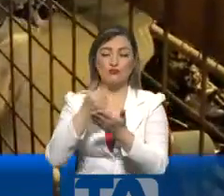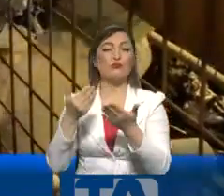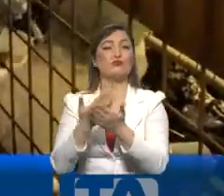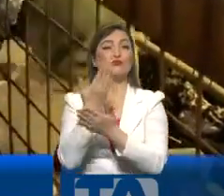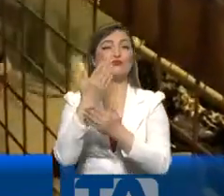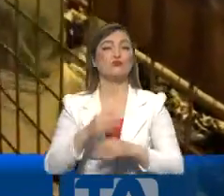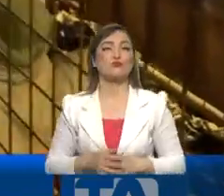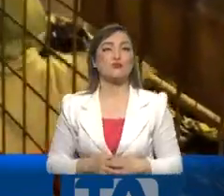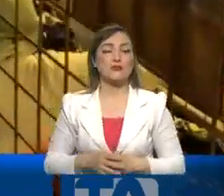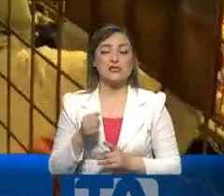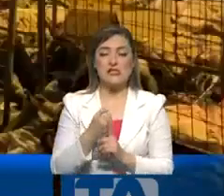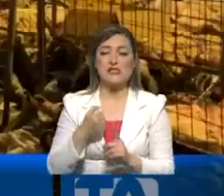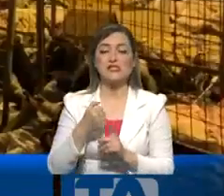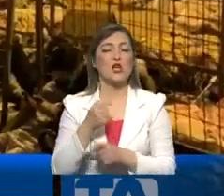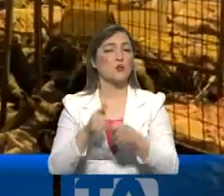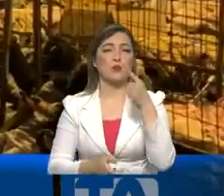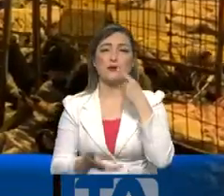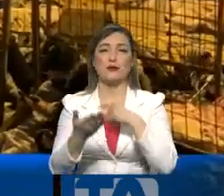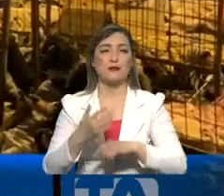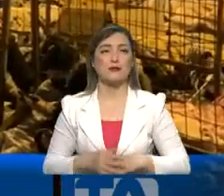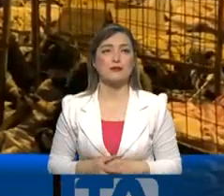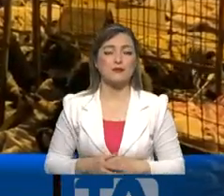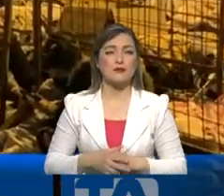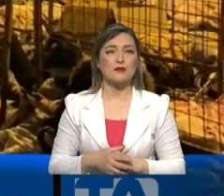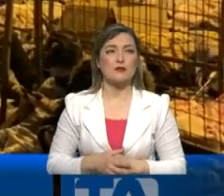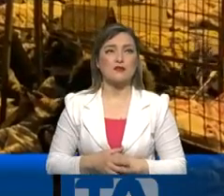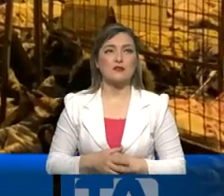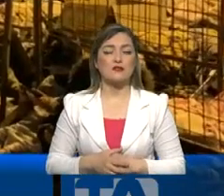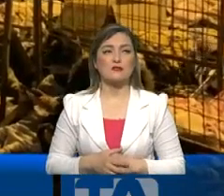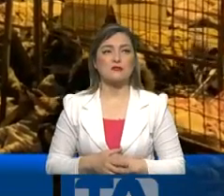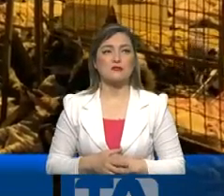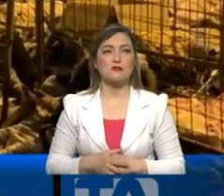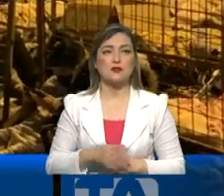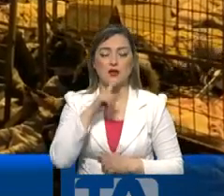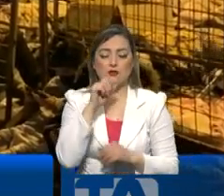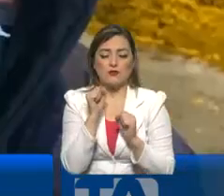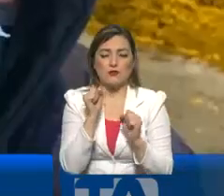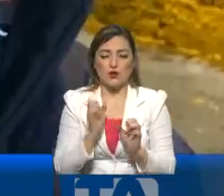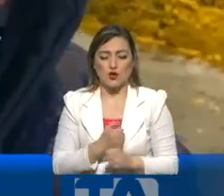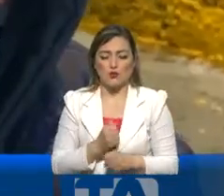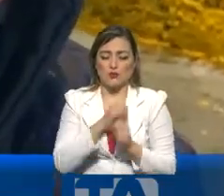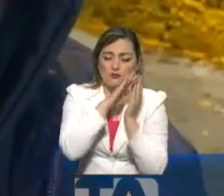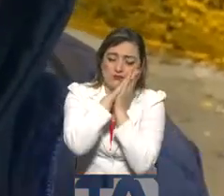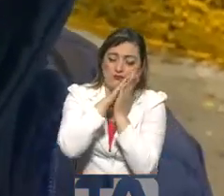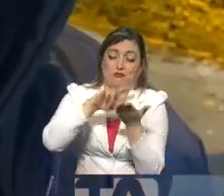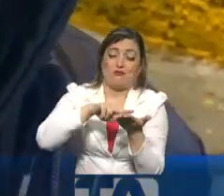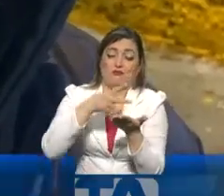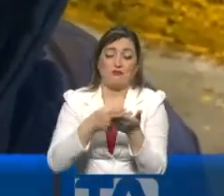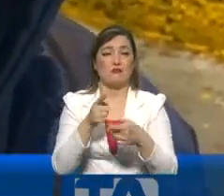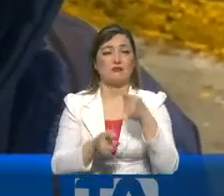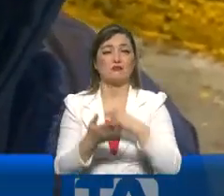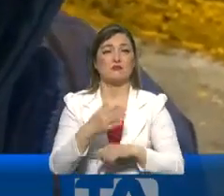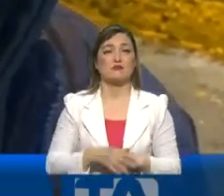pasaporte y no lo han logrado. Por eso están aquí. Pasa el frío, hambre, malas noches. Yo